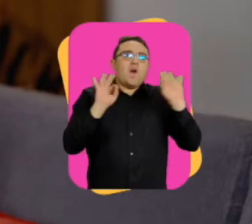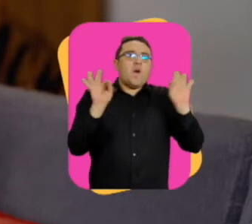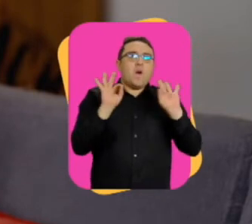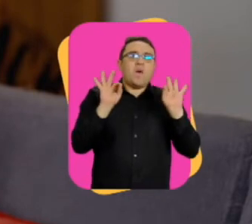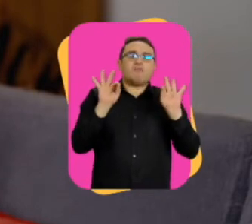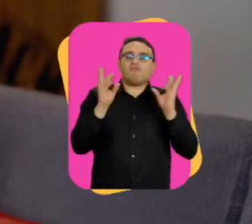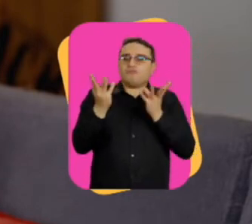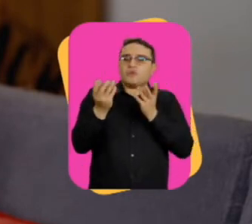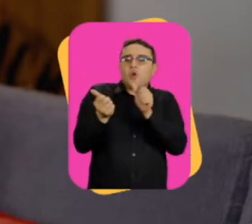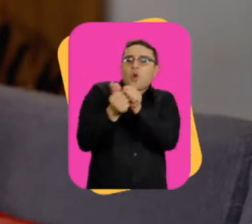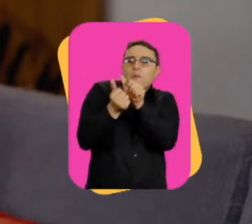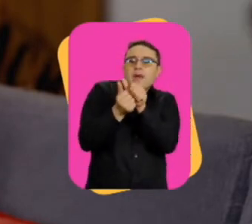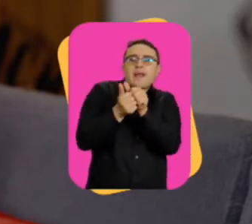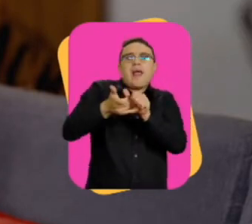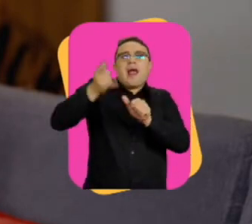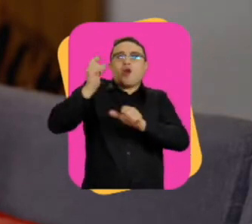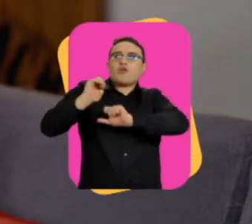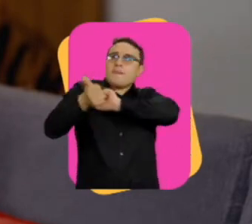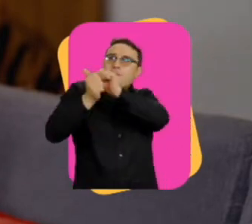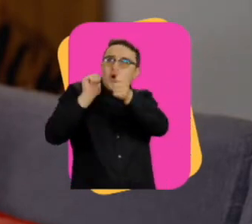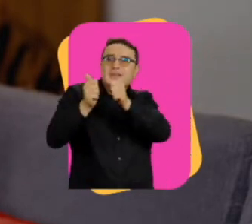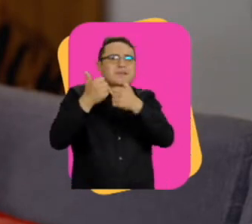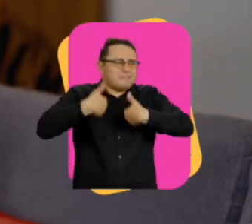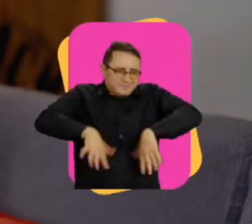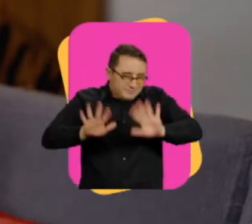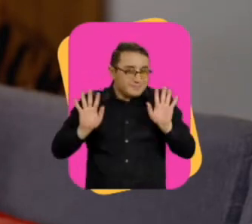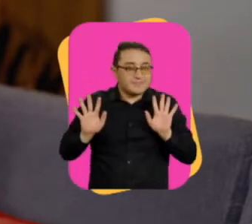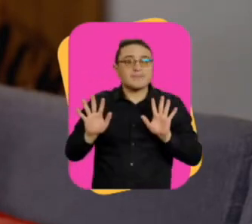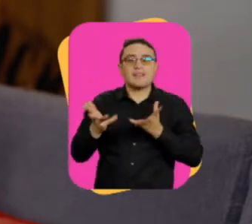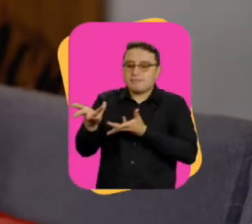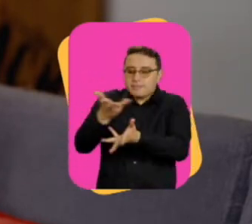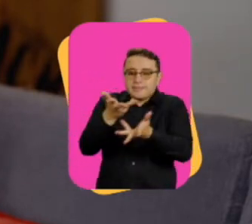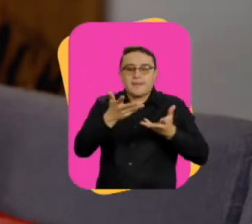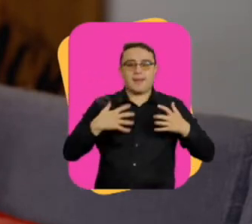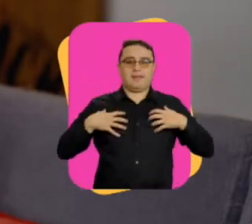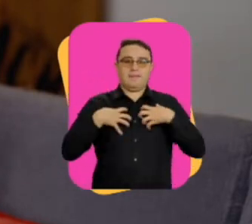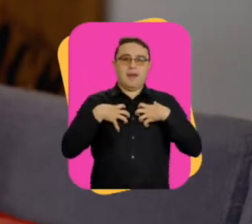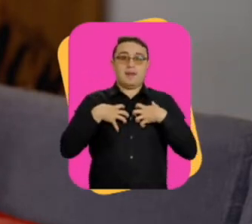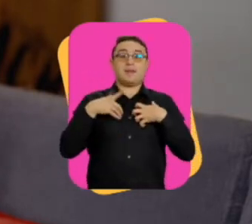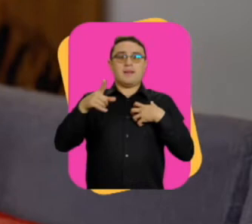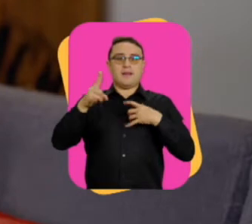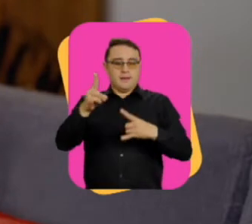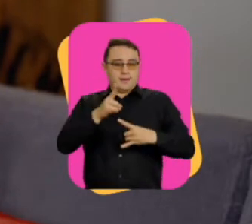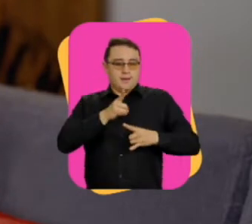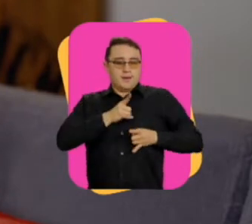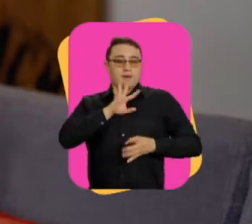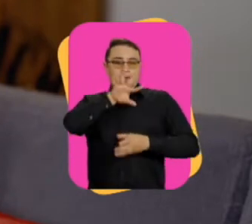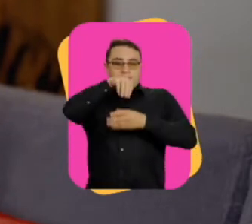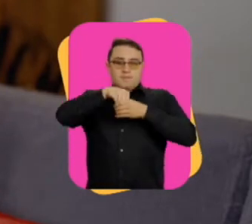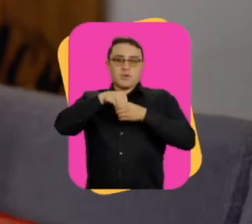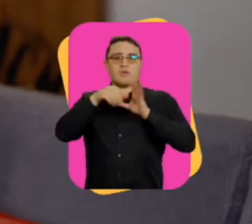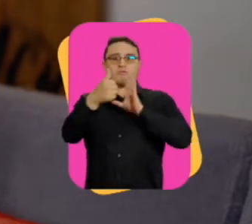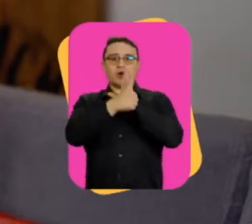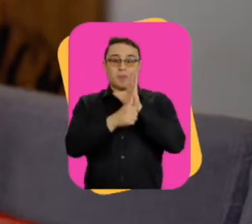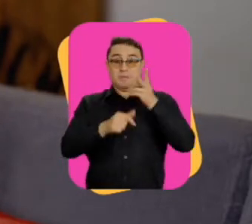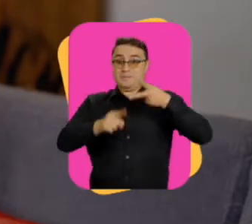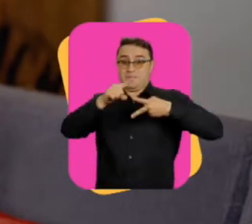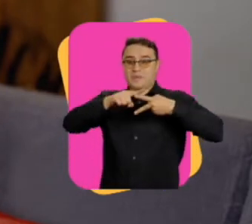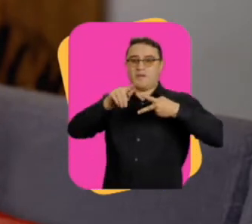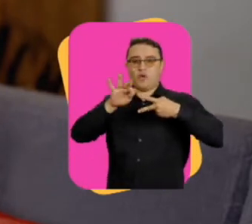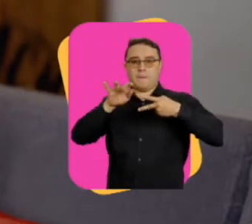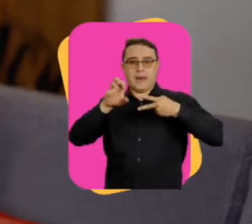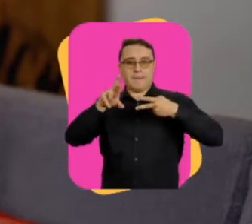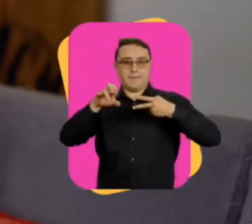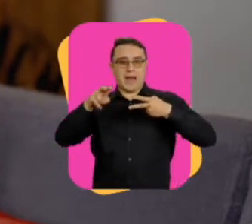la ejecución de algún deporte. Entonces, como te das cuenta, ahí hay un componente emocional muy fuerte, tanto en Fue Mi Hermano como